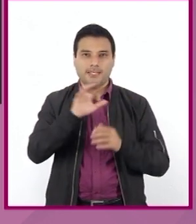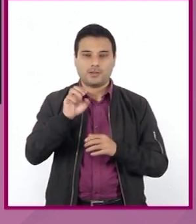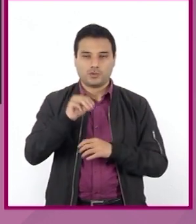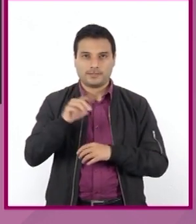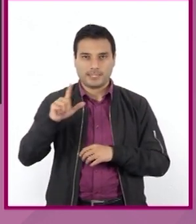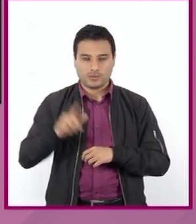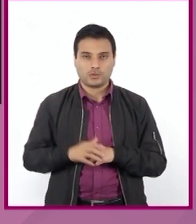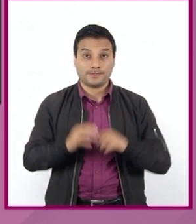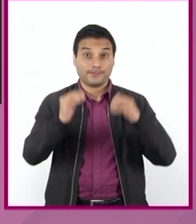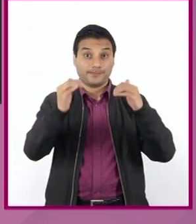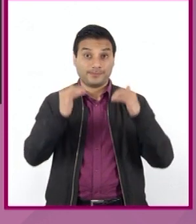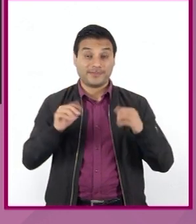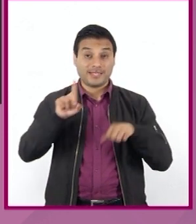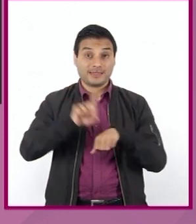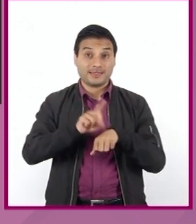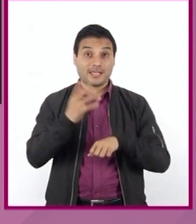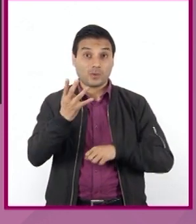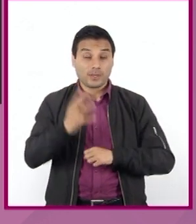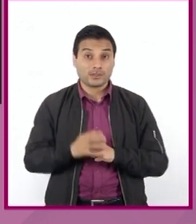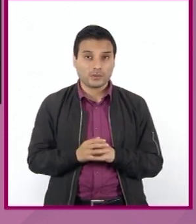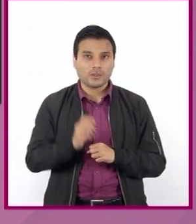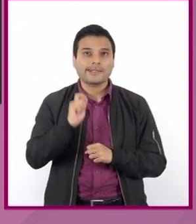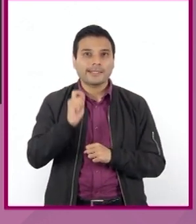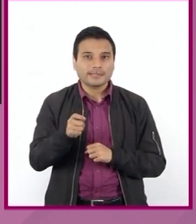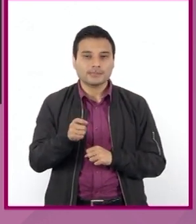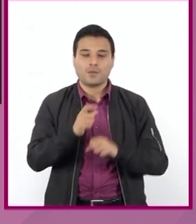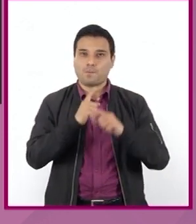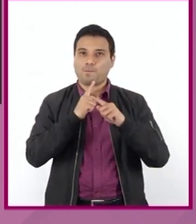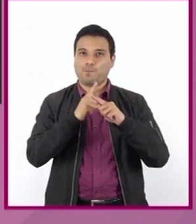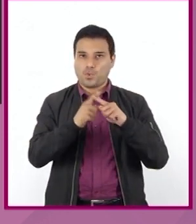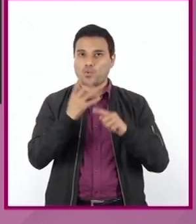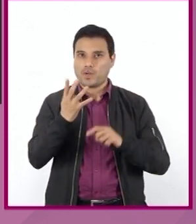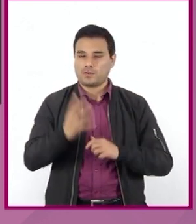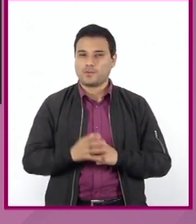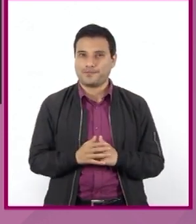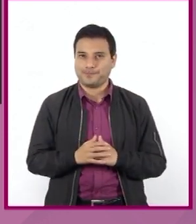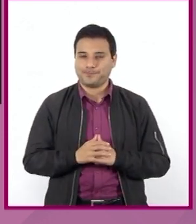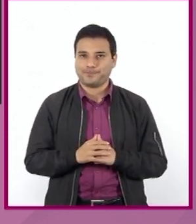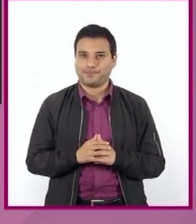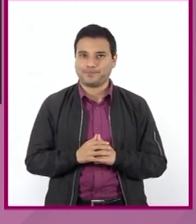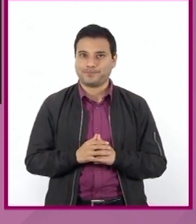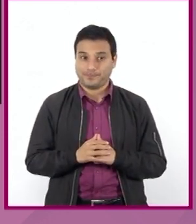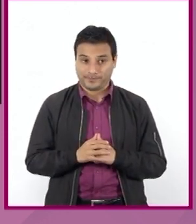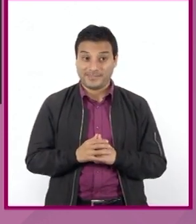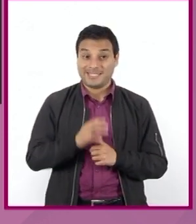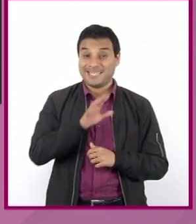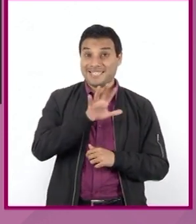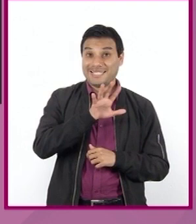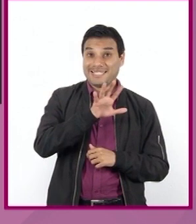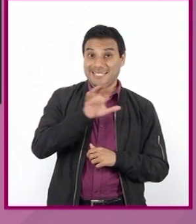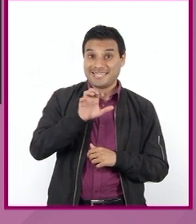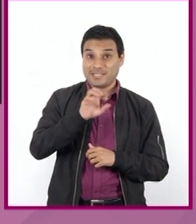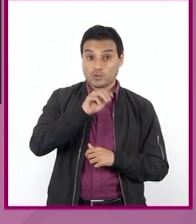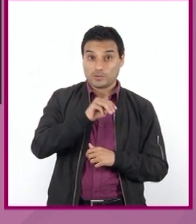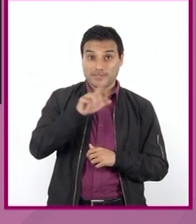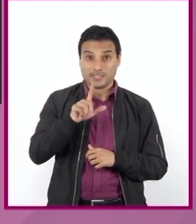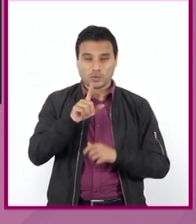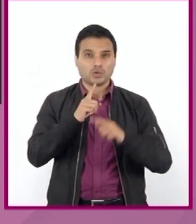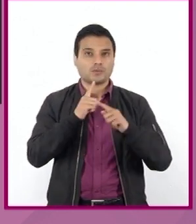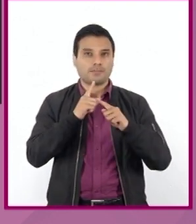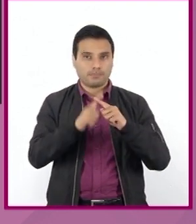día 4 se consume el cuádruple de la cantidad en mililitros de té que se consume el día 1.